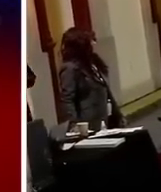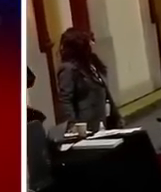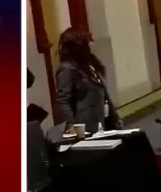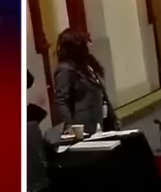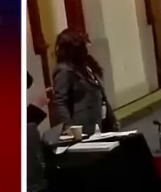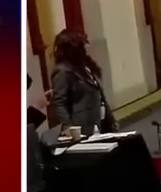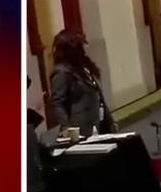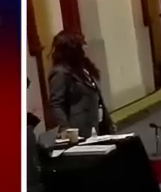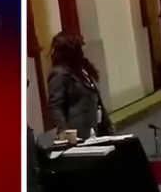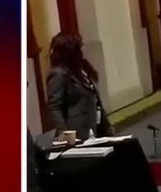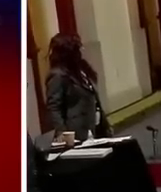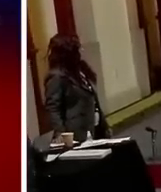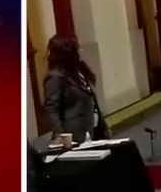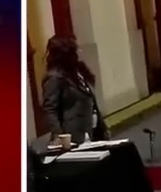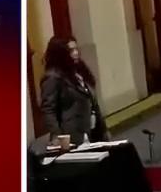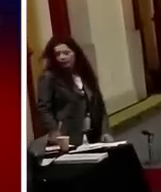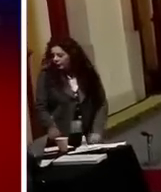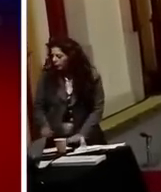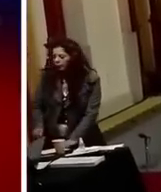Va.